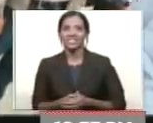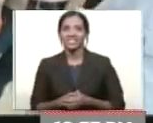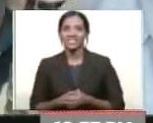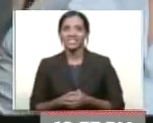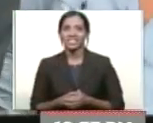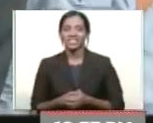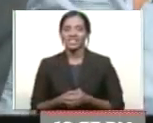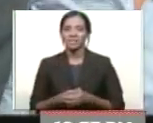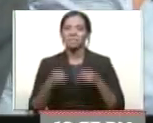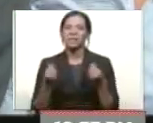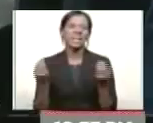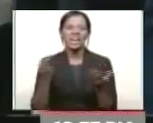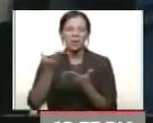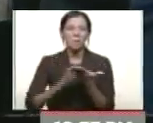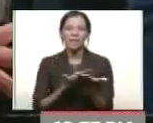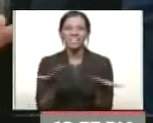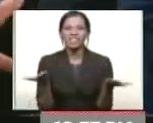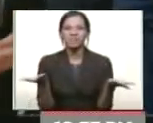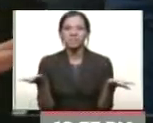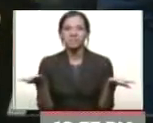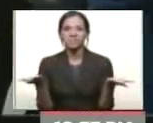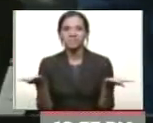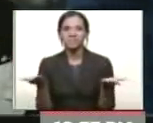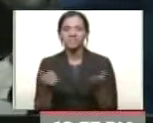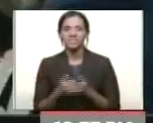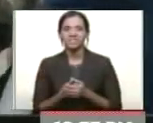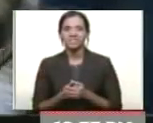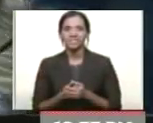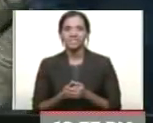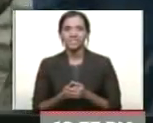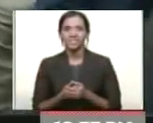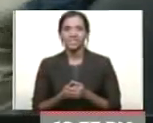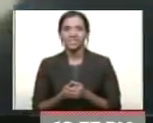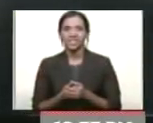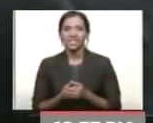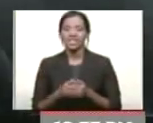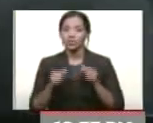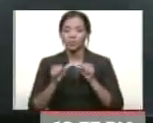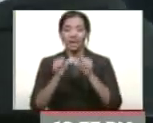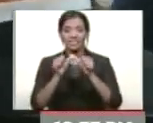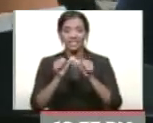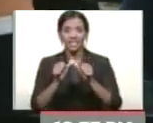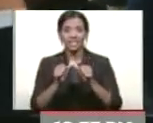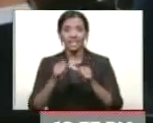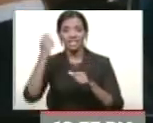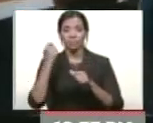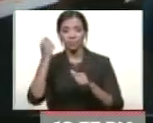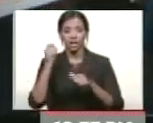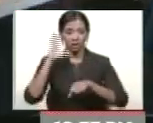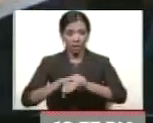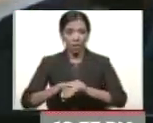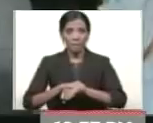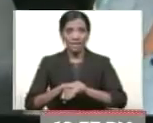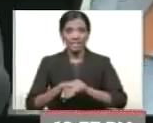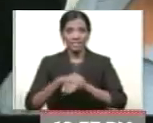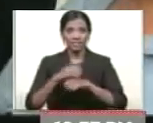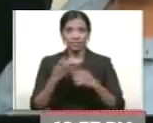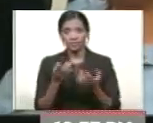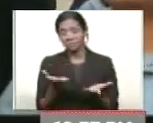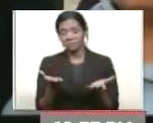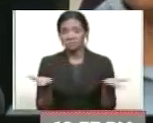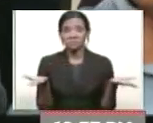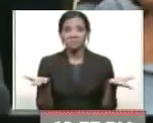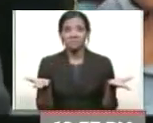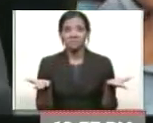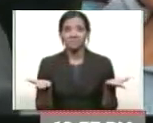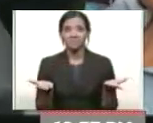eran los plátanos? Por favor. ¿Visitarás a Zambrano en Ramo Verde, Henry Ramos? ¿Te allanarán la inmunidad? Ta ta